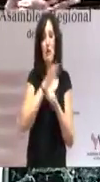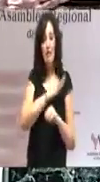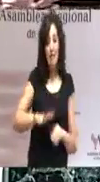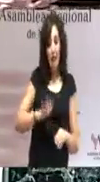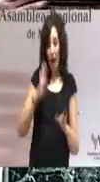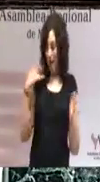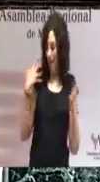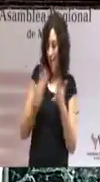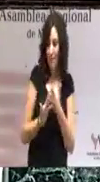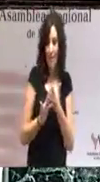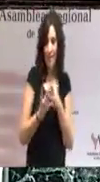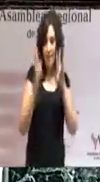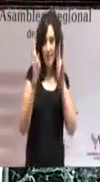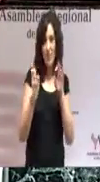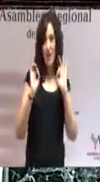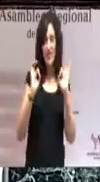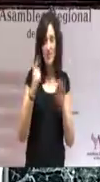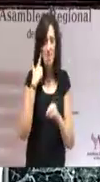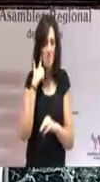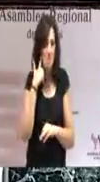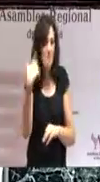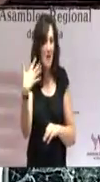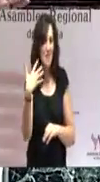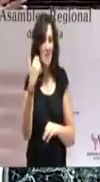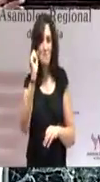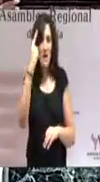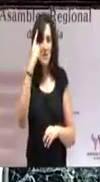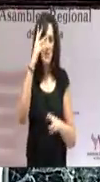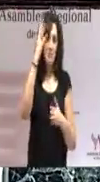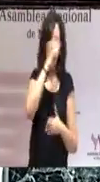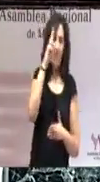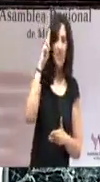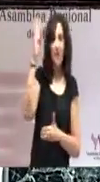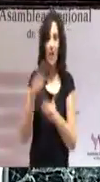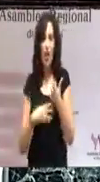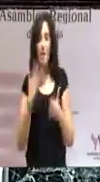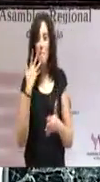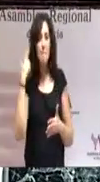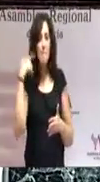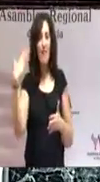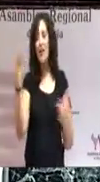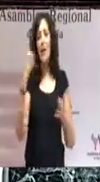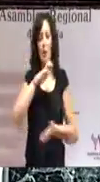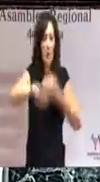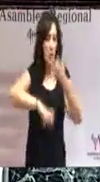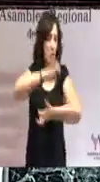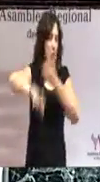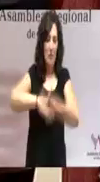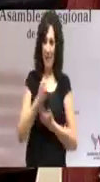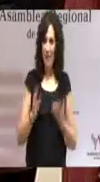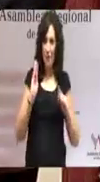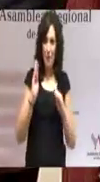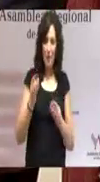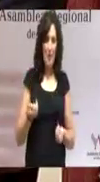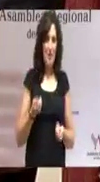la fecha, lo que más se conoce de Madrid y de Barcelona son sus escándalos. Porque todos